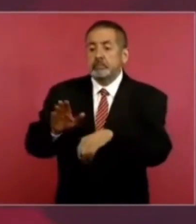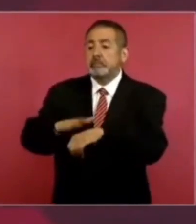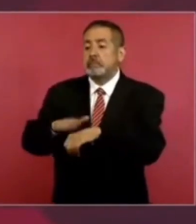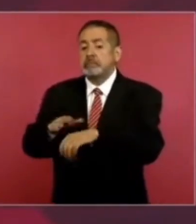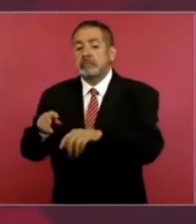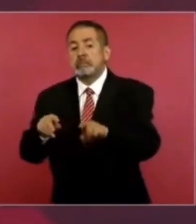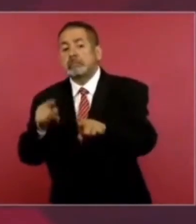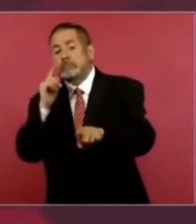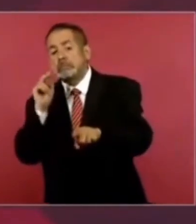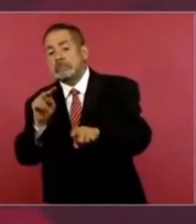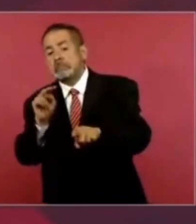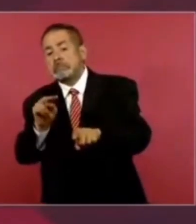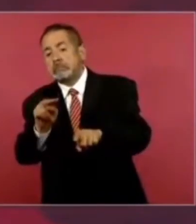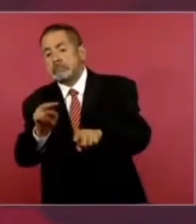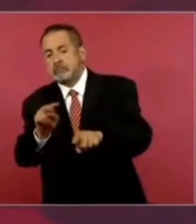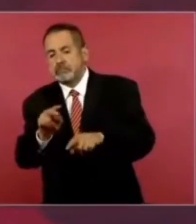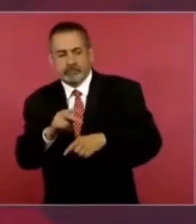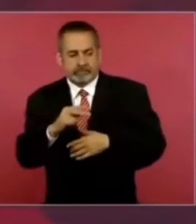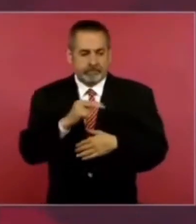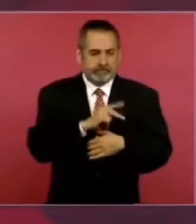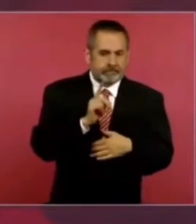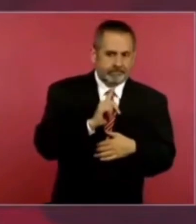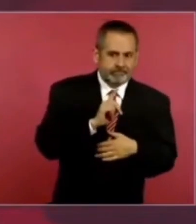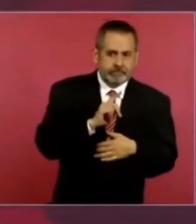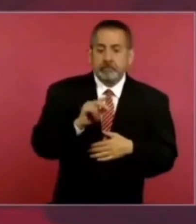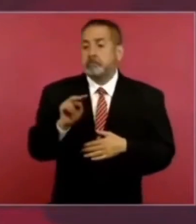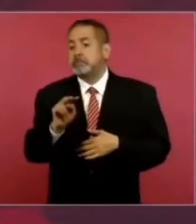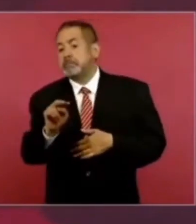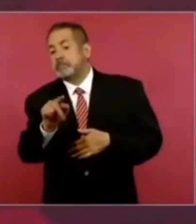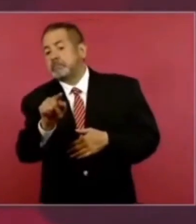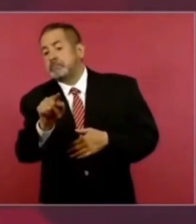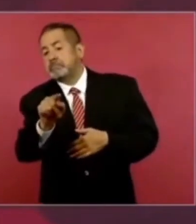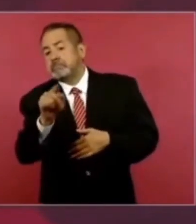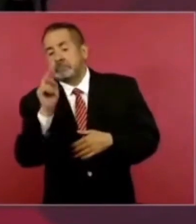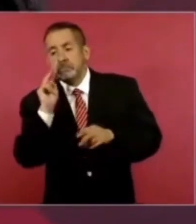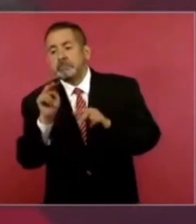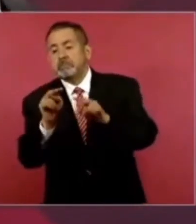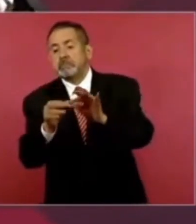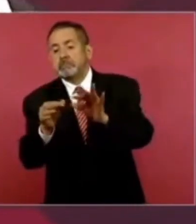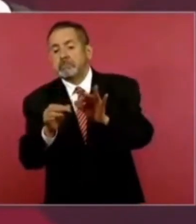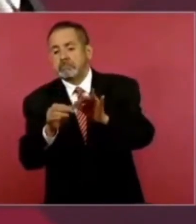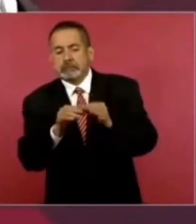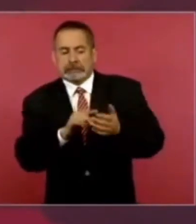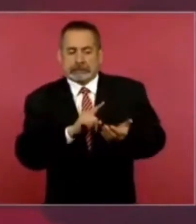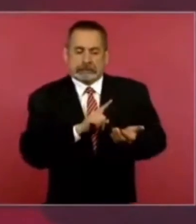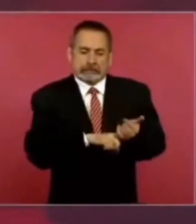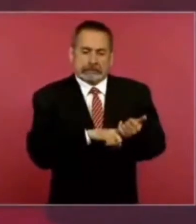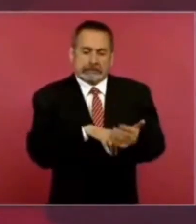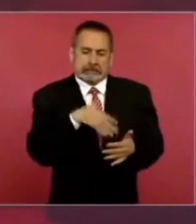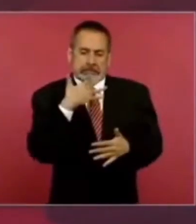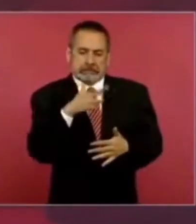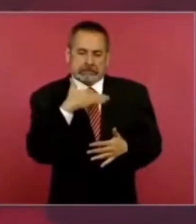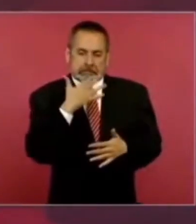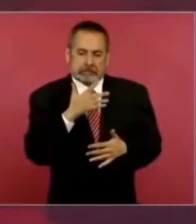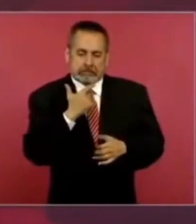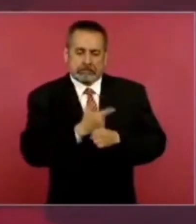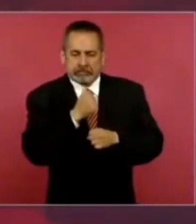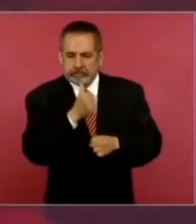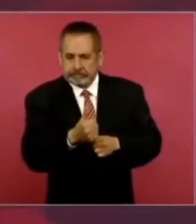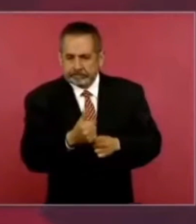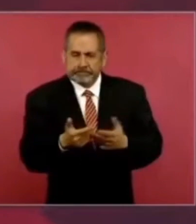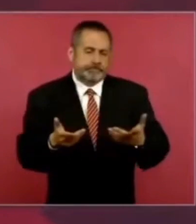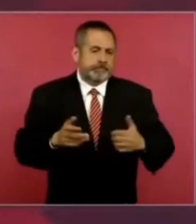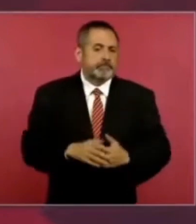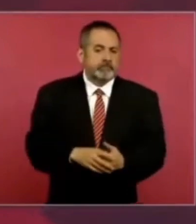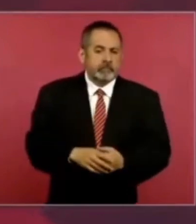nos hacían voltear a ver para otro lado. Y ese era el problema central. Imagínense,